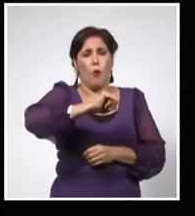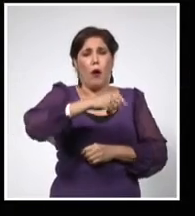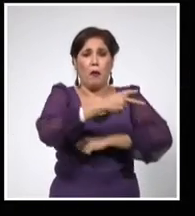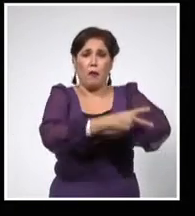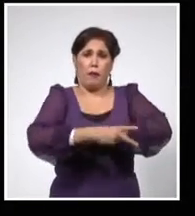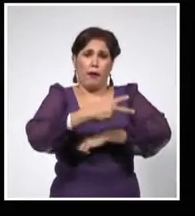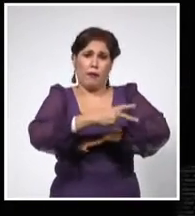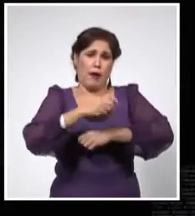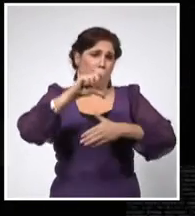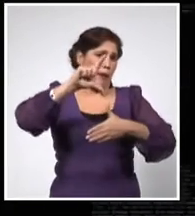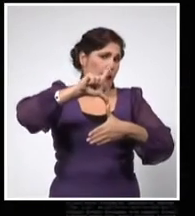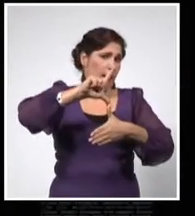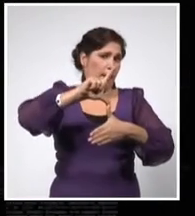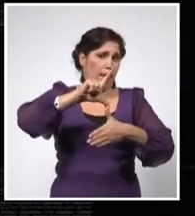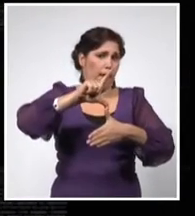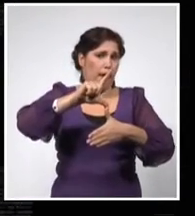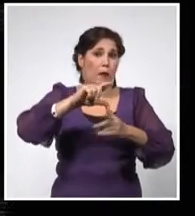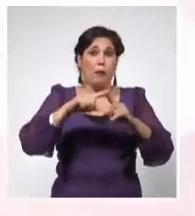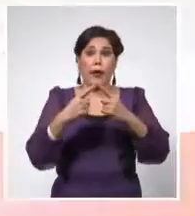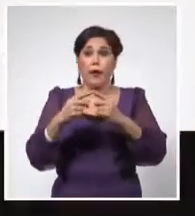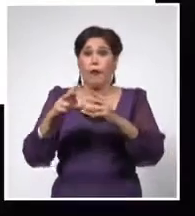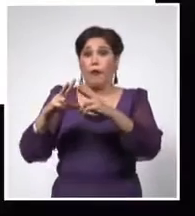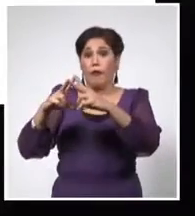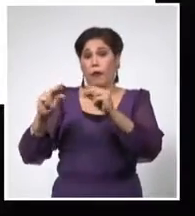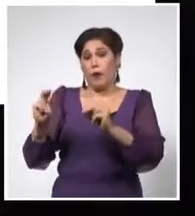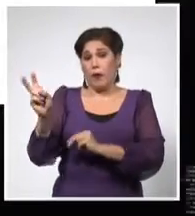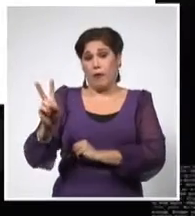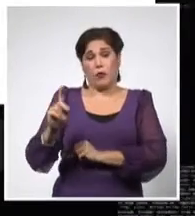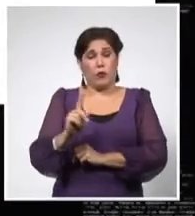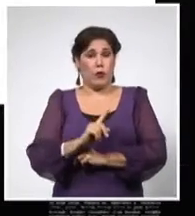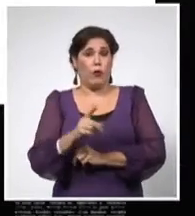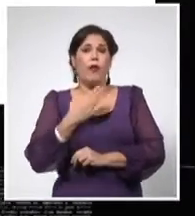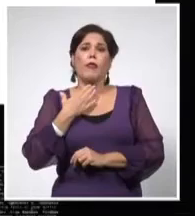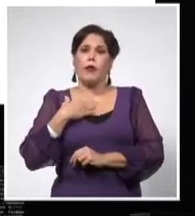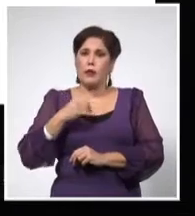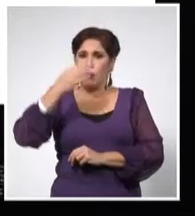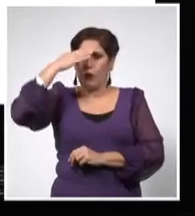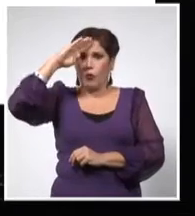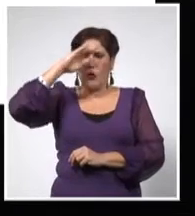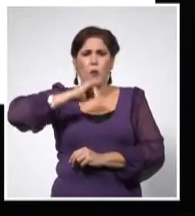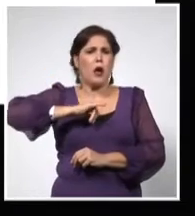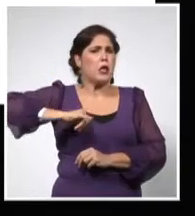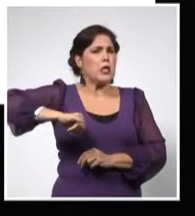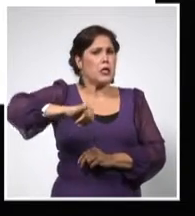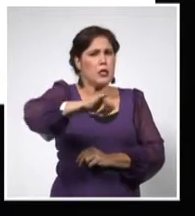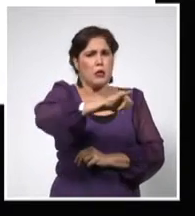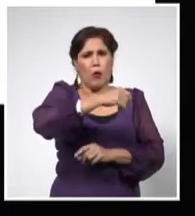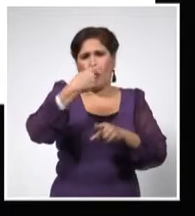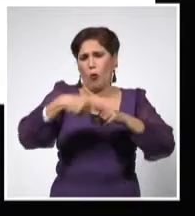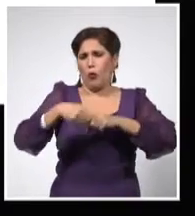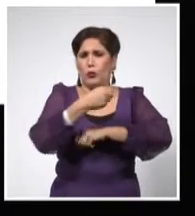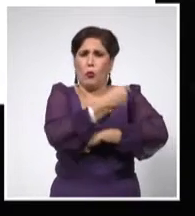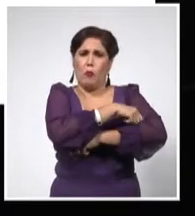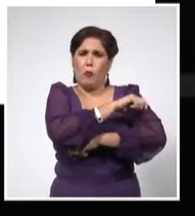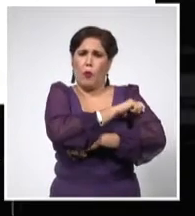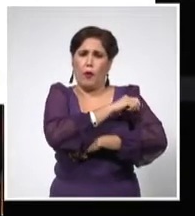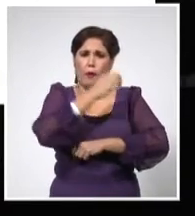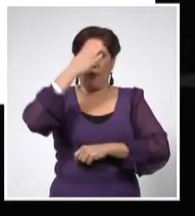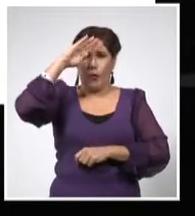Latina, menos la de Venezuela y Nicaragua. Lo que deseamos para Cuba es lo mismo que tienen todos los otros pueblos de América Latina.